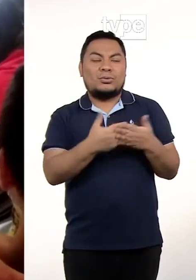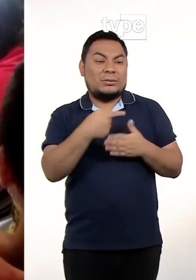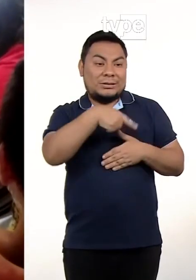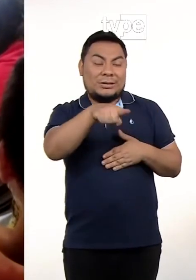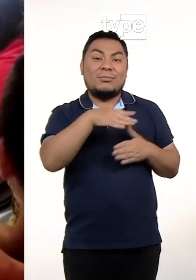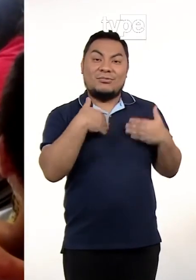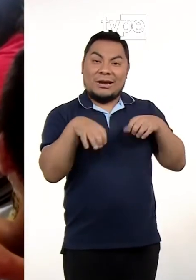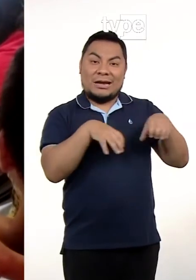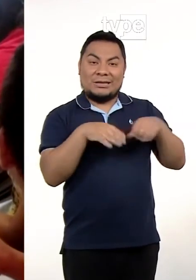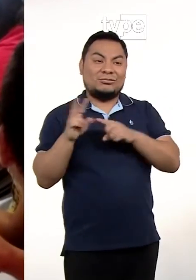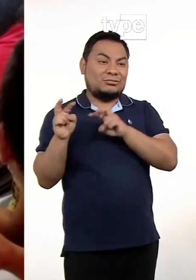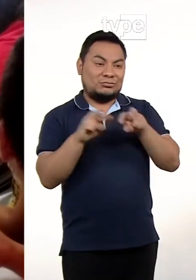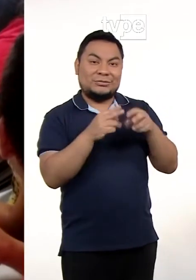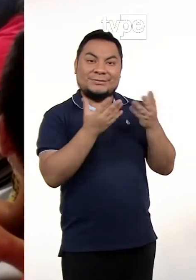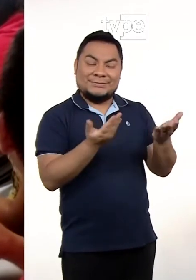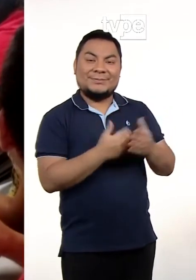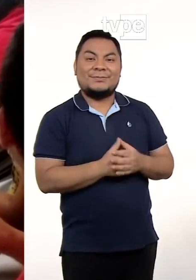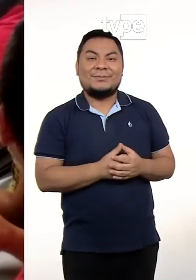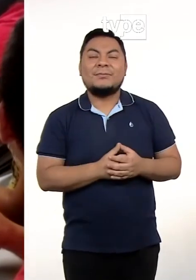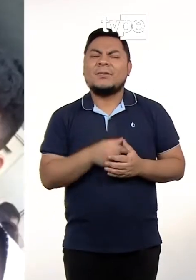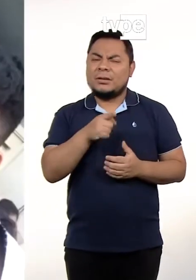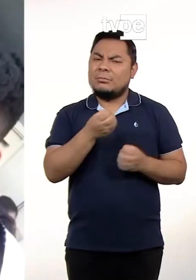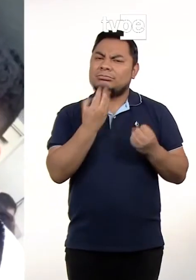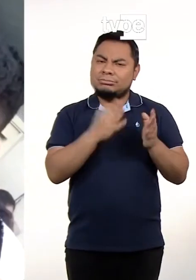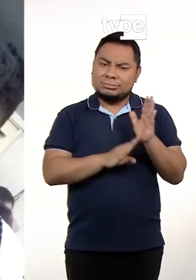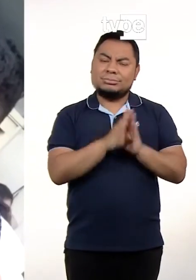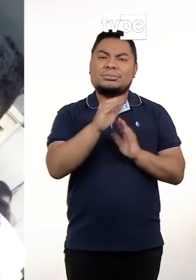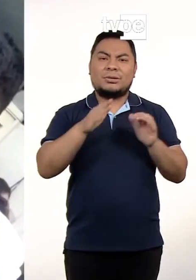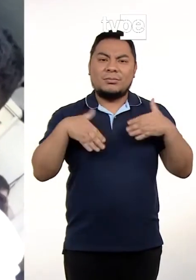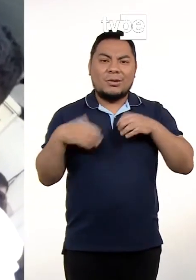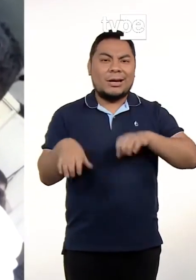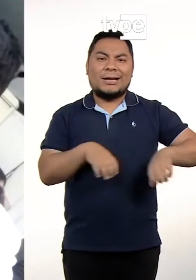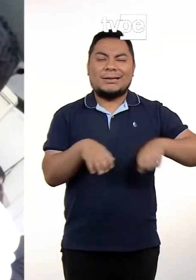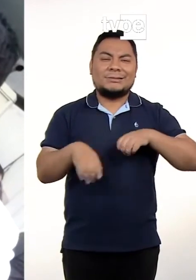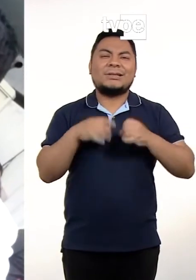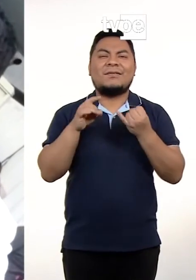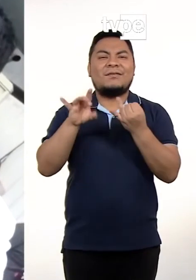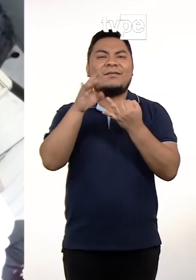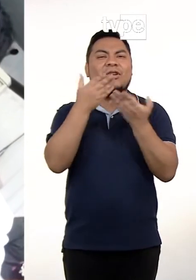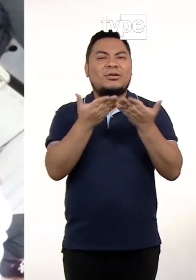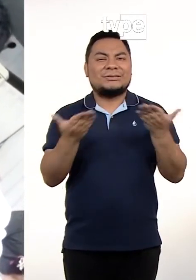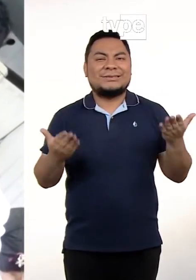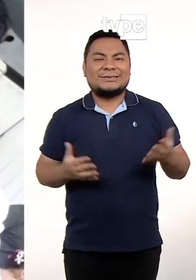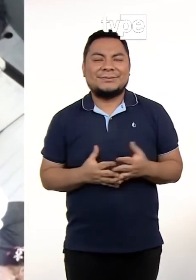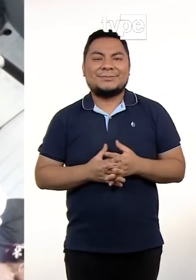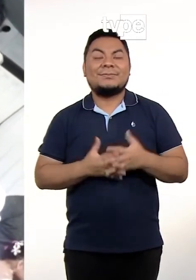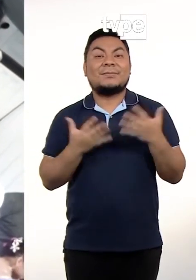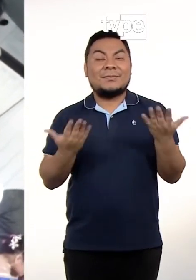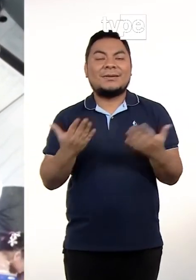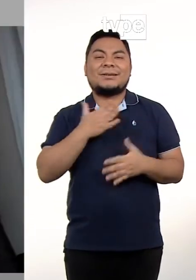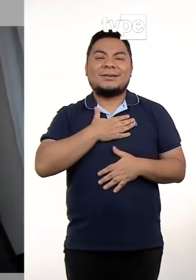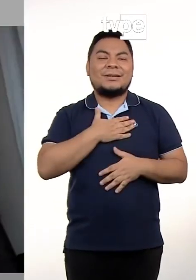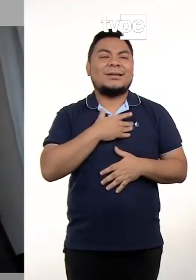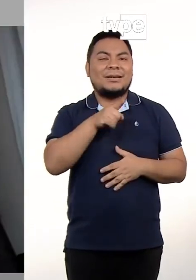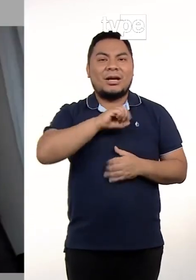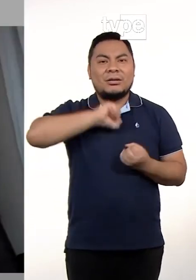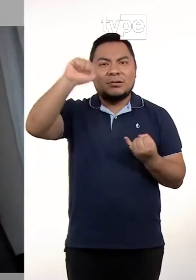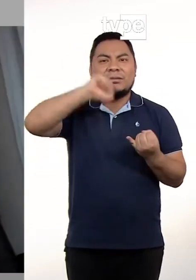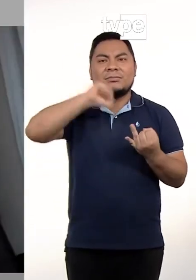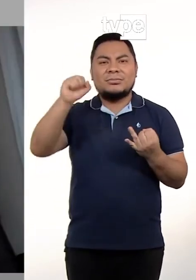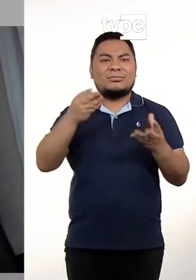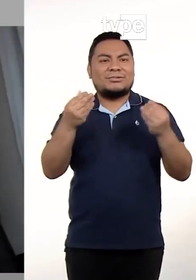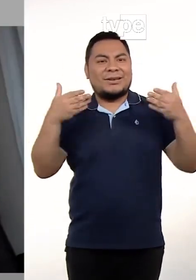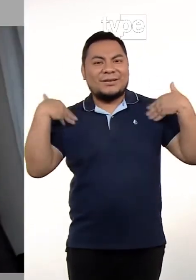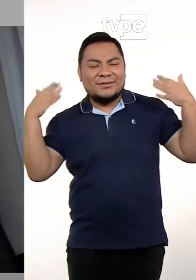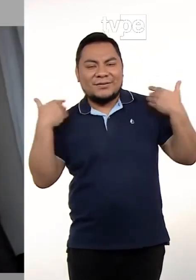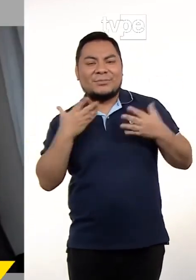que los chicos pueden hacer, lo hábiles que son ellos para poder hacer diferentes cosas. Y nos da muchos triunfos,